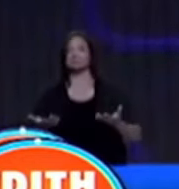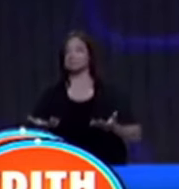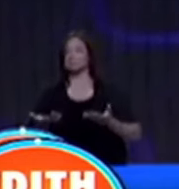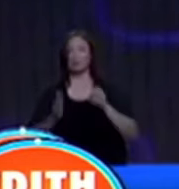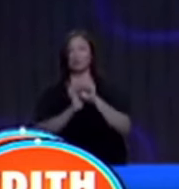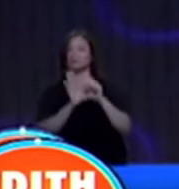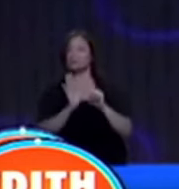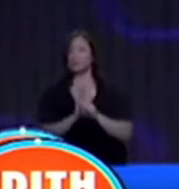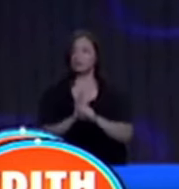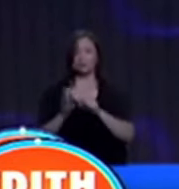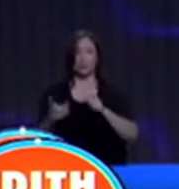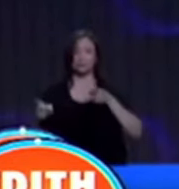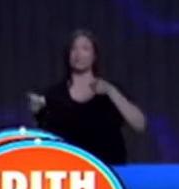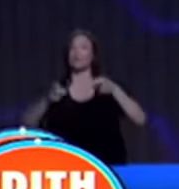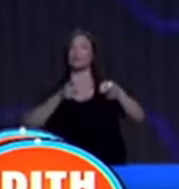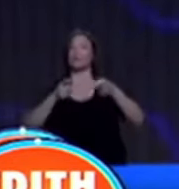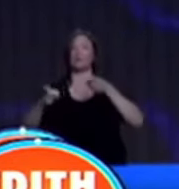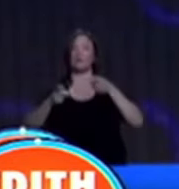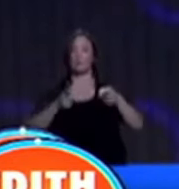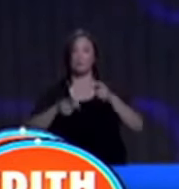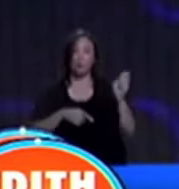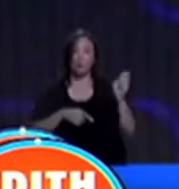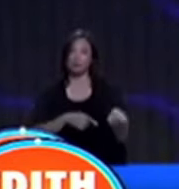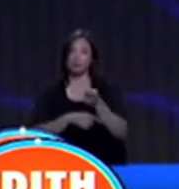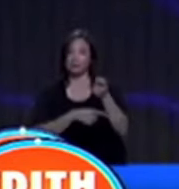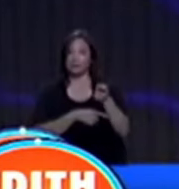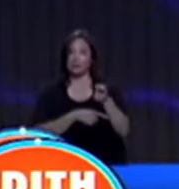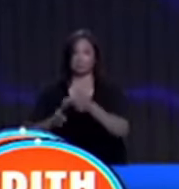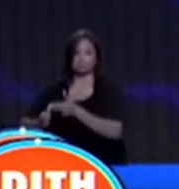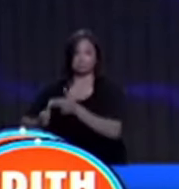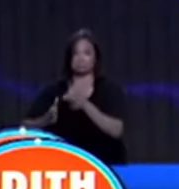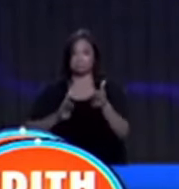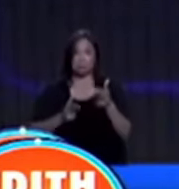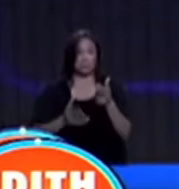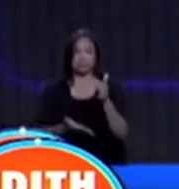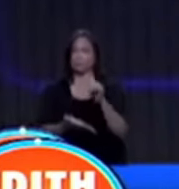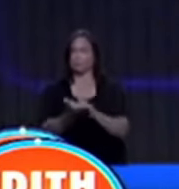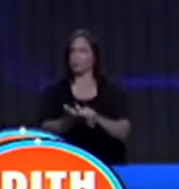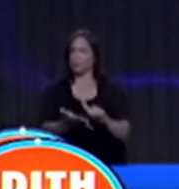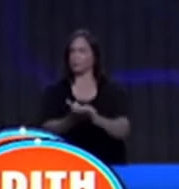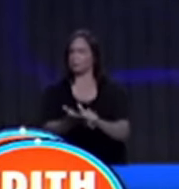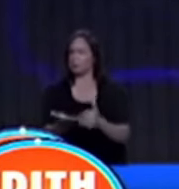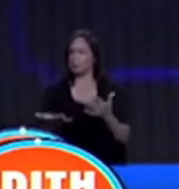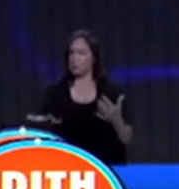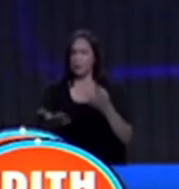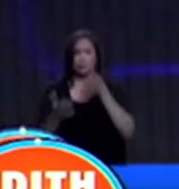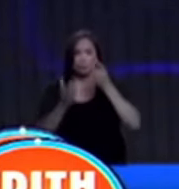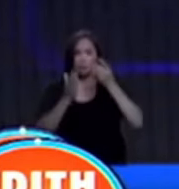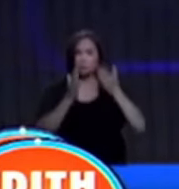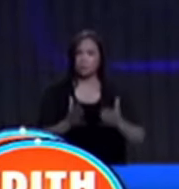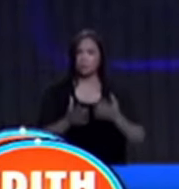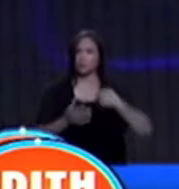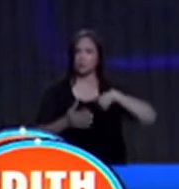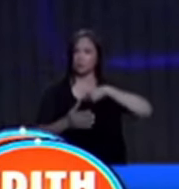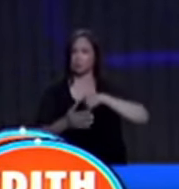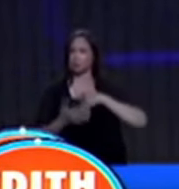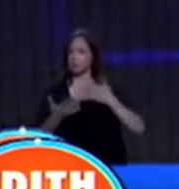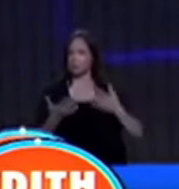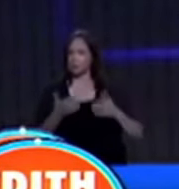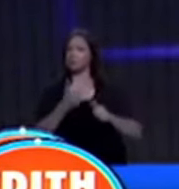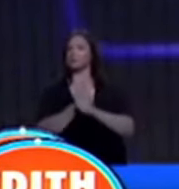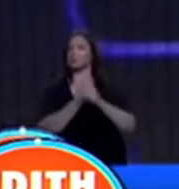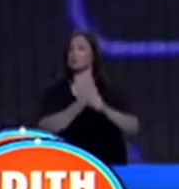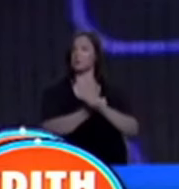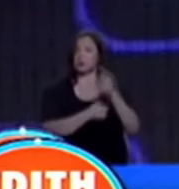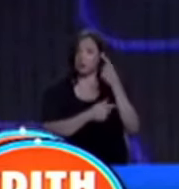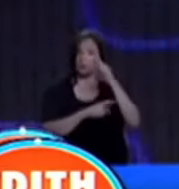vamos a deportar. No, no, es qué vas a hacer con una situación que ya está, que el Estado empezó a dar respuesta, pero que el propio Estado